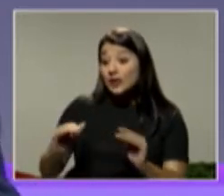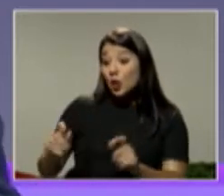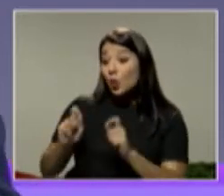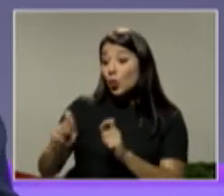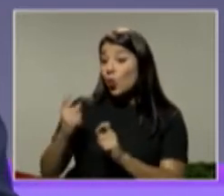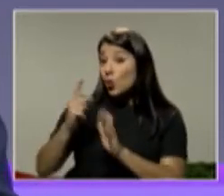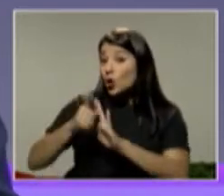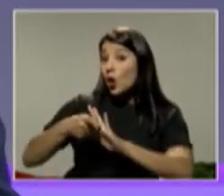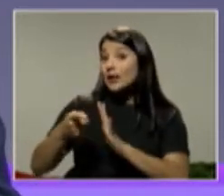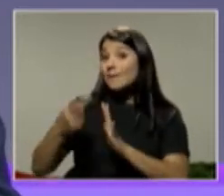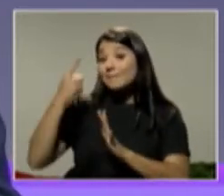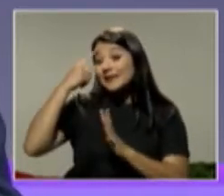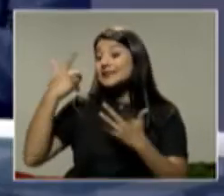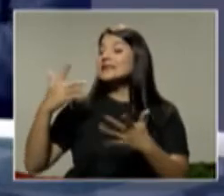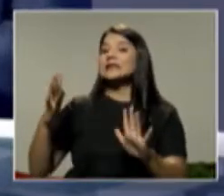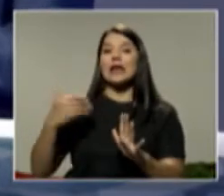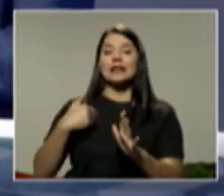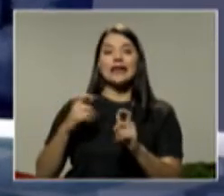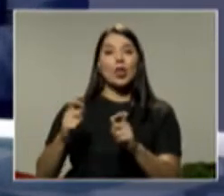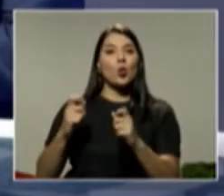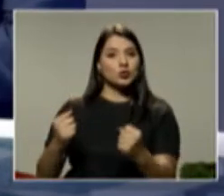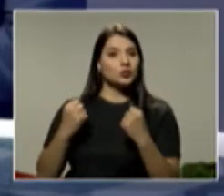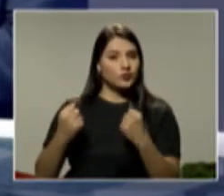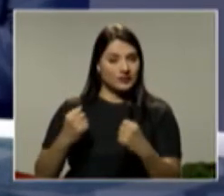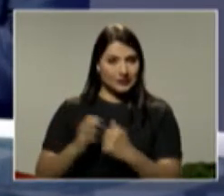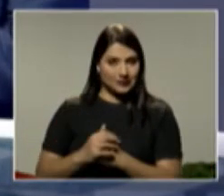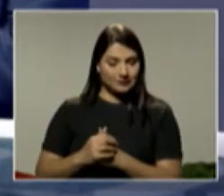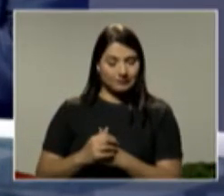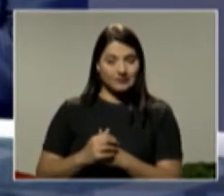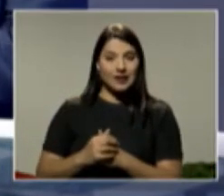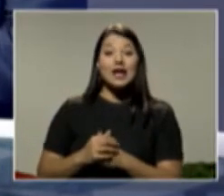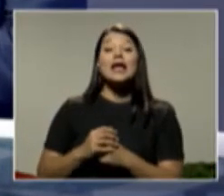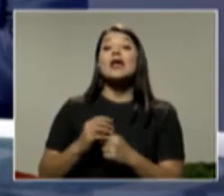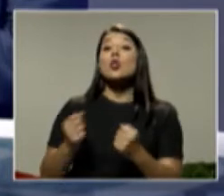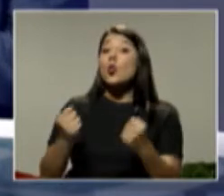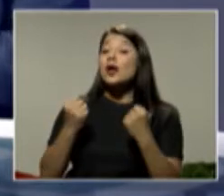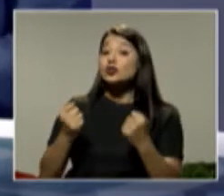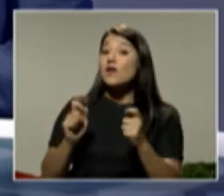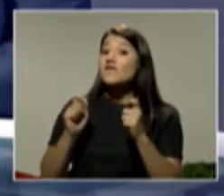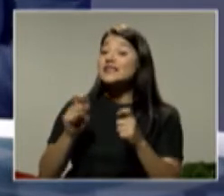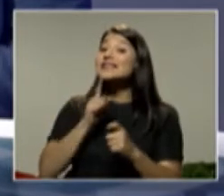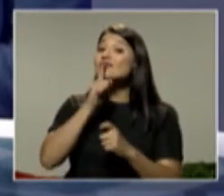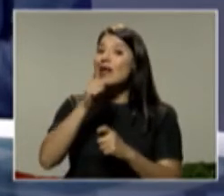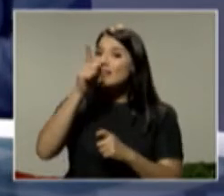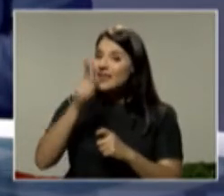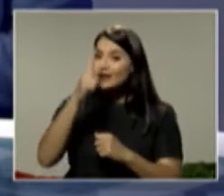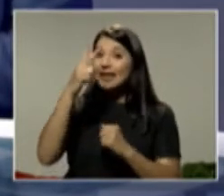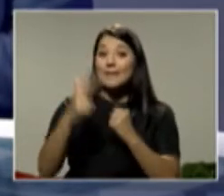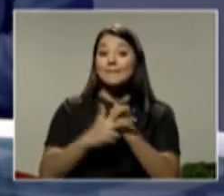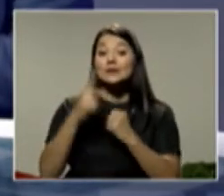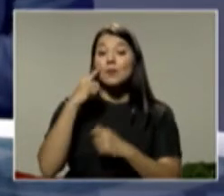recibe educación física. La verdadera educación física debería darse por lo menos 3 veces a la semana.